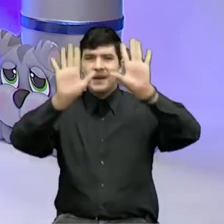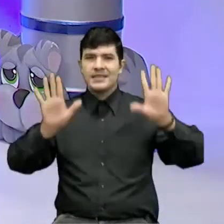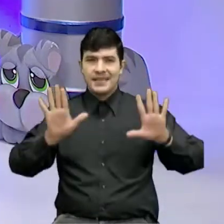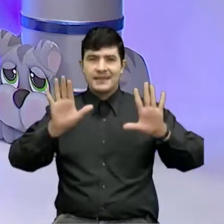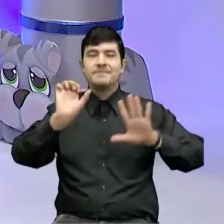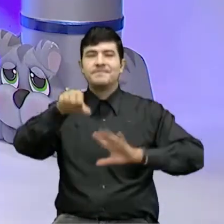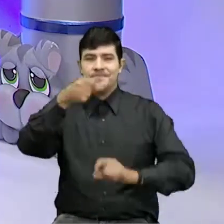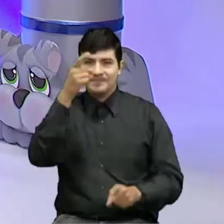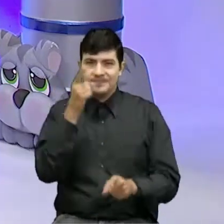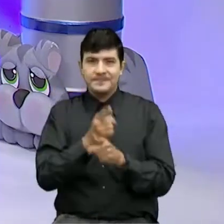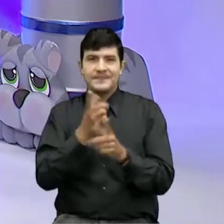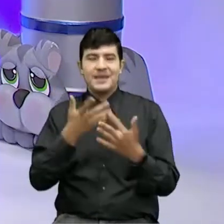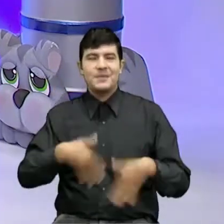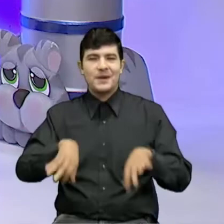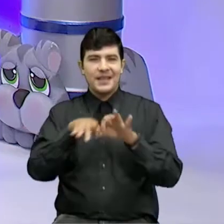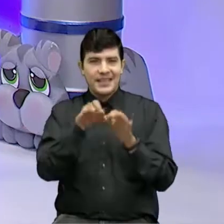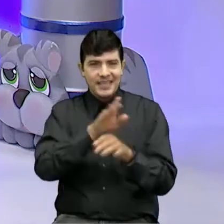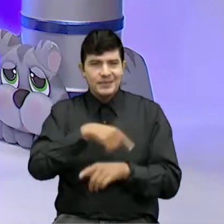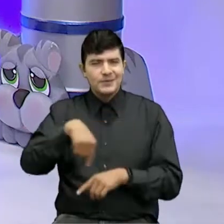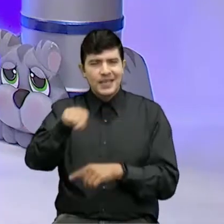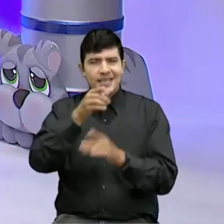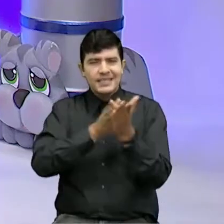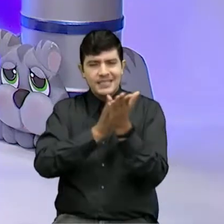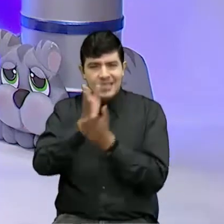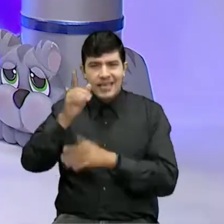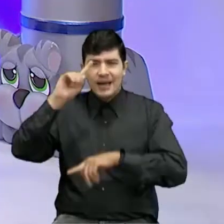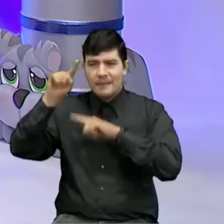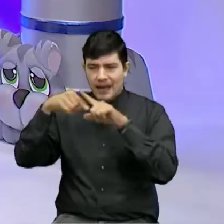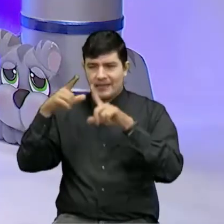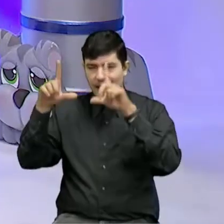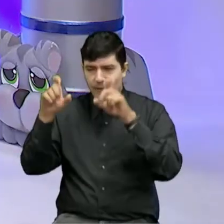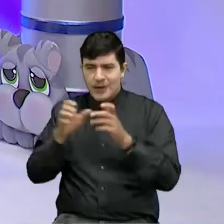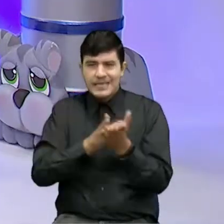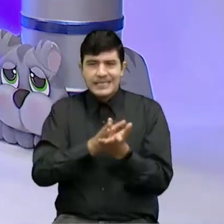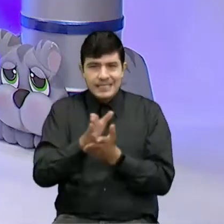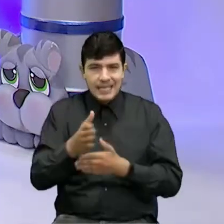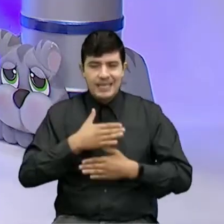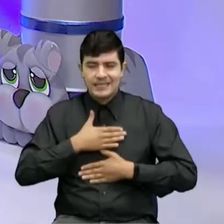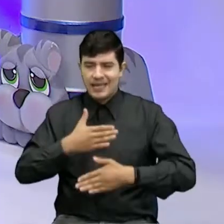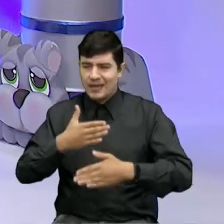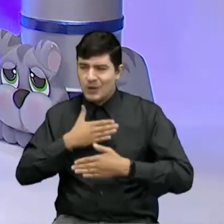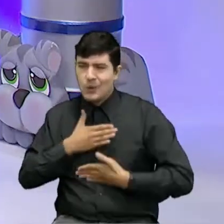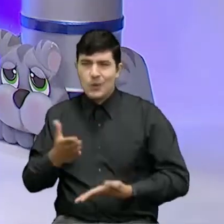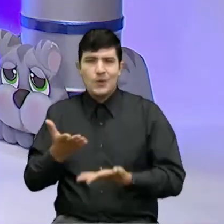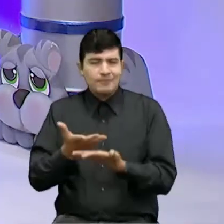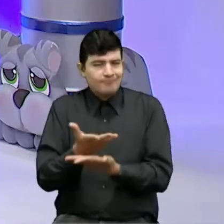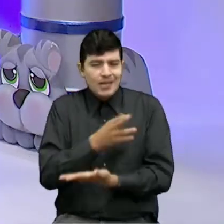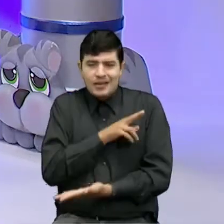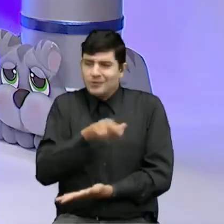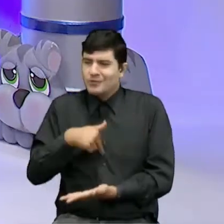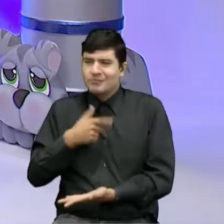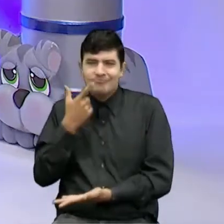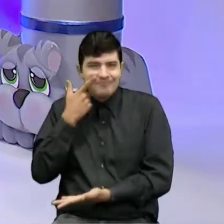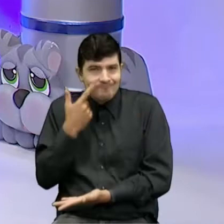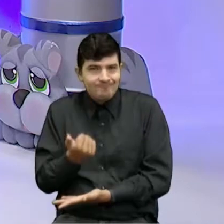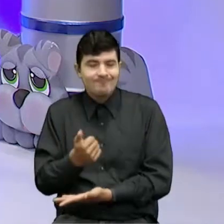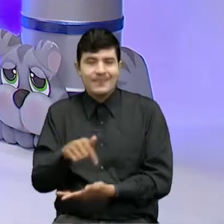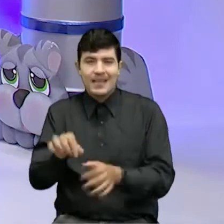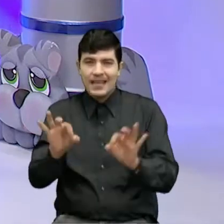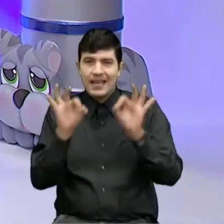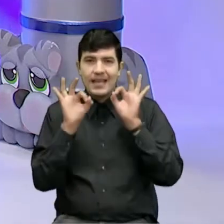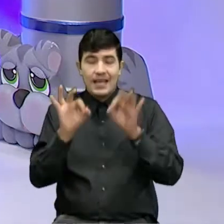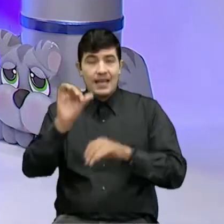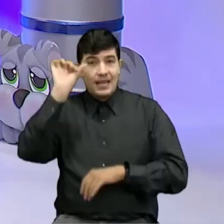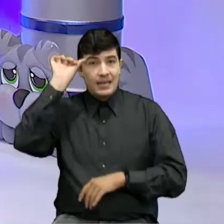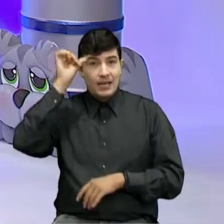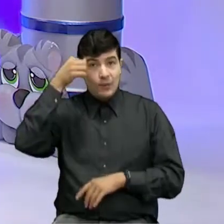mañana. Importantísimo, sigan enviándonos fotos, sigan reportando sintonía, que eso a nosotros nos encantan. Recuerden que tenemos